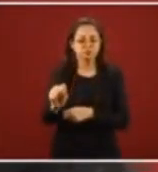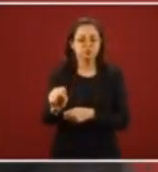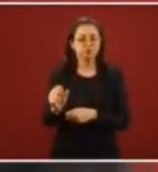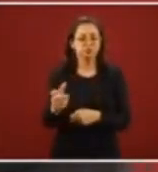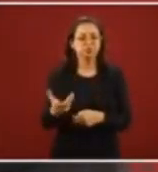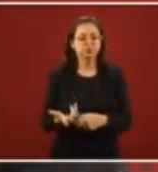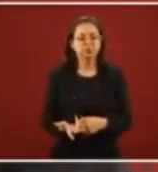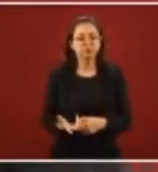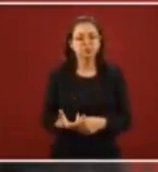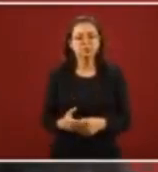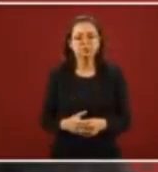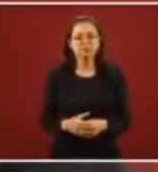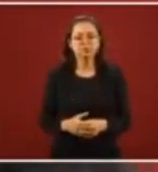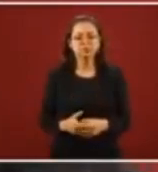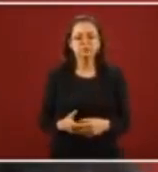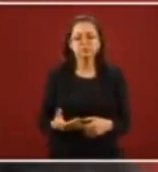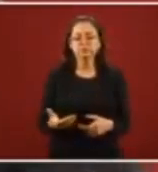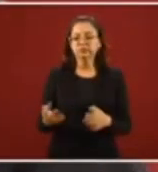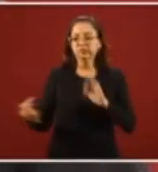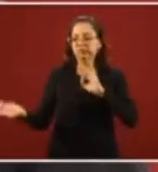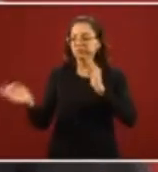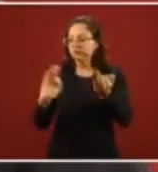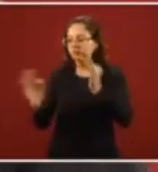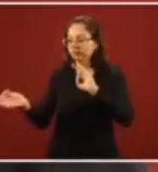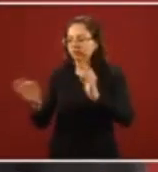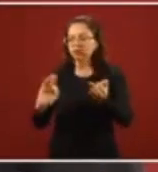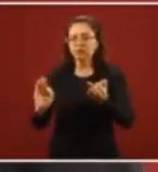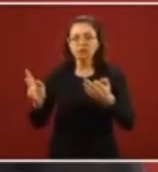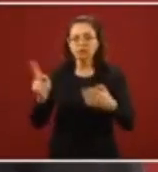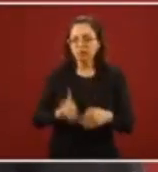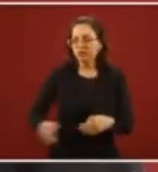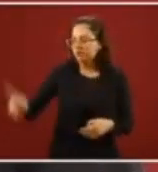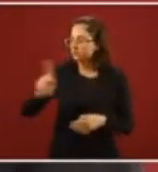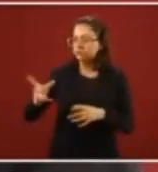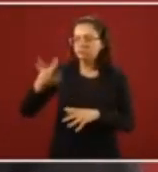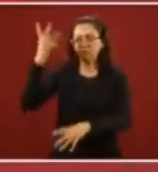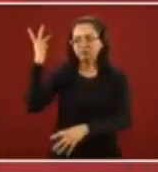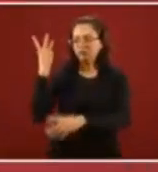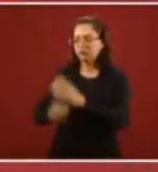que desalojar a poblaciones completas.